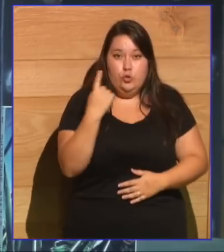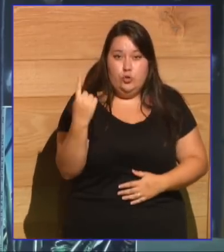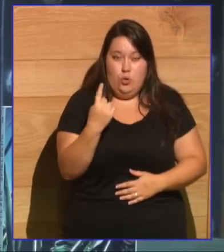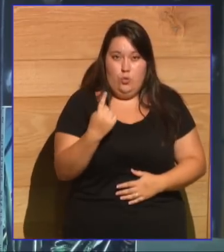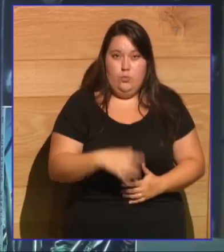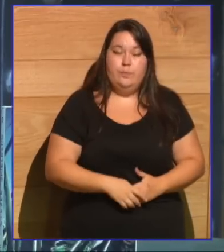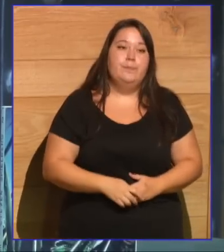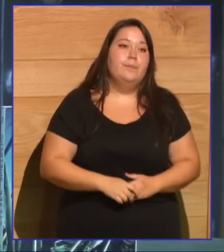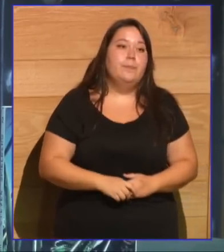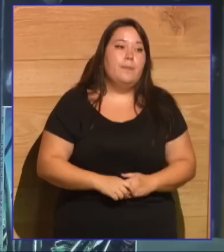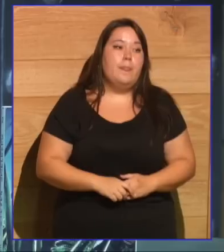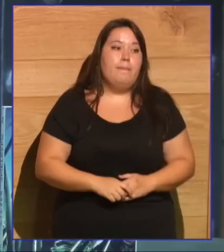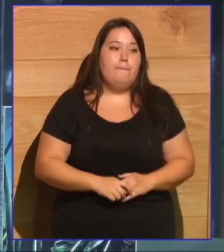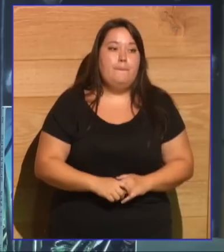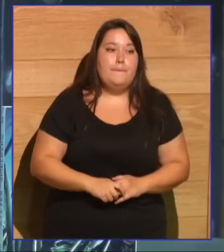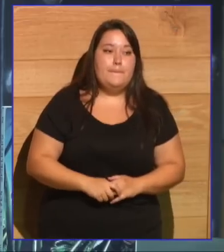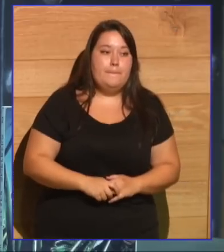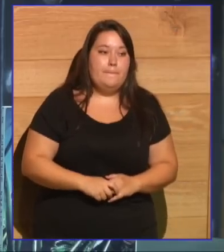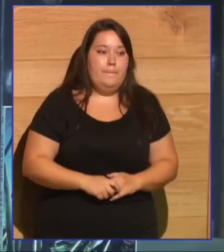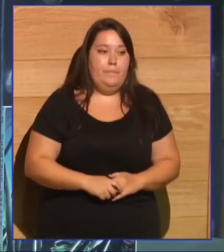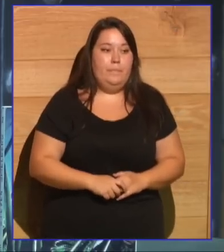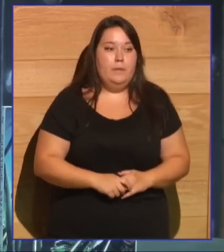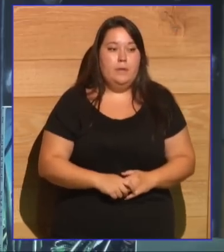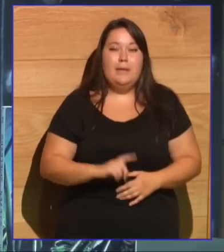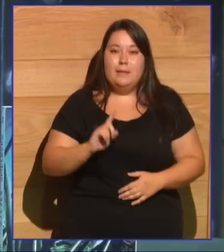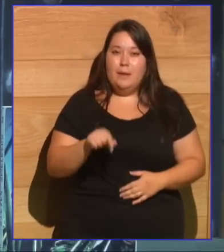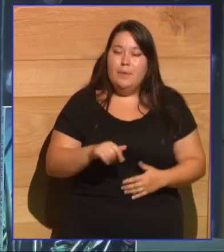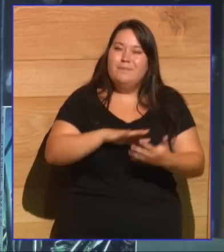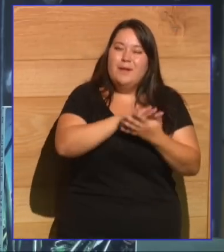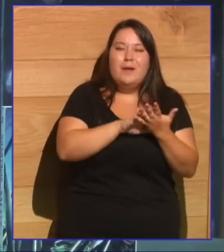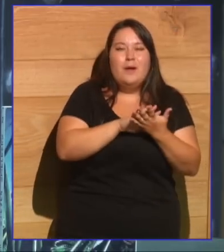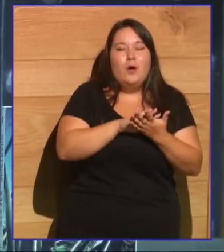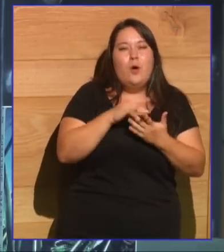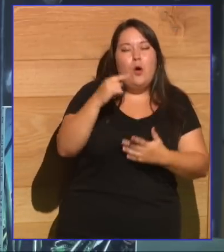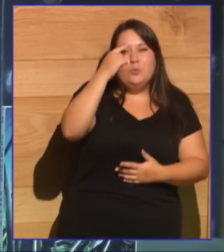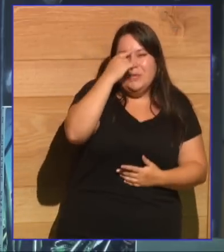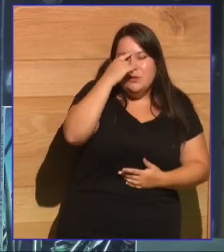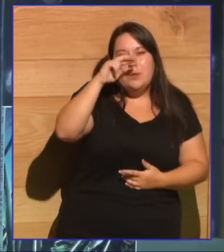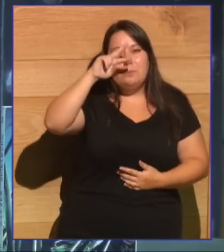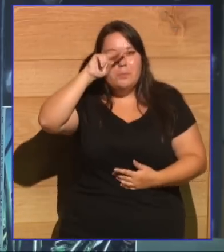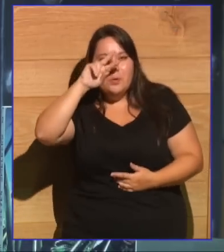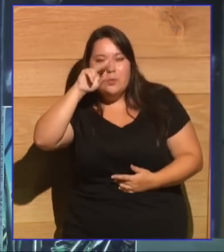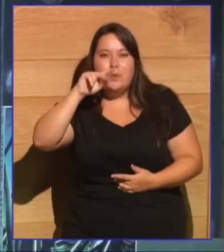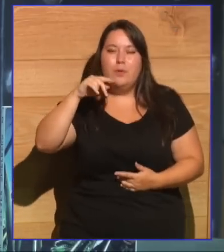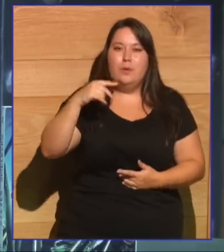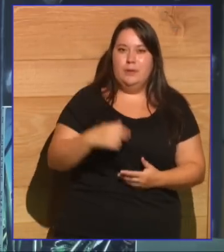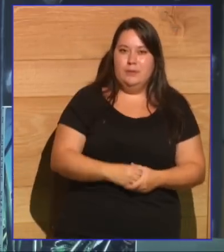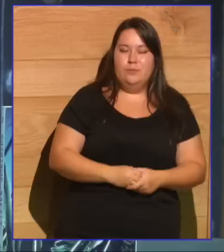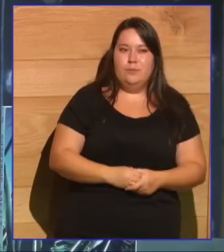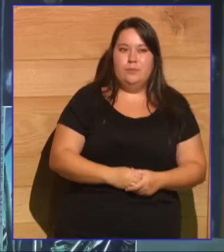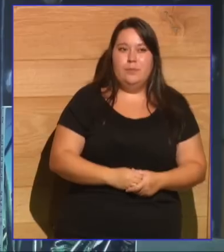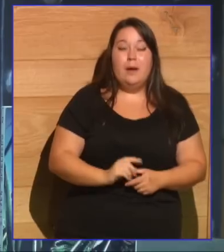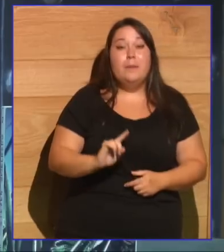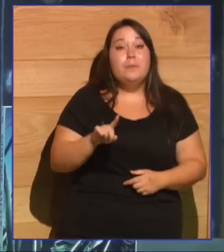hablaba en gran medida de sus obsesiones y preocupaciones conscientes e inconscientes pero precisamente